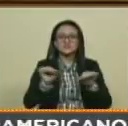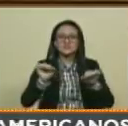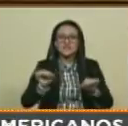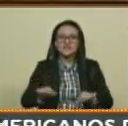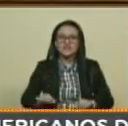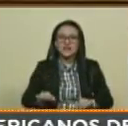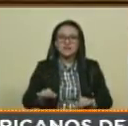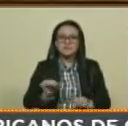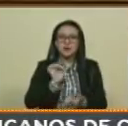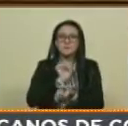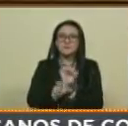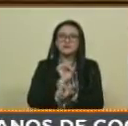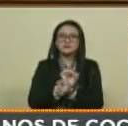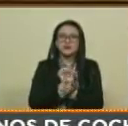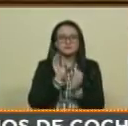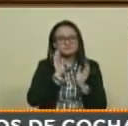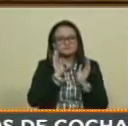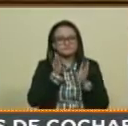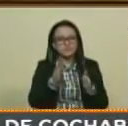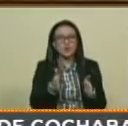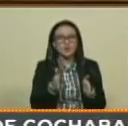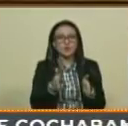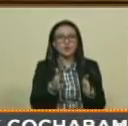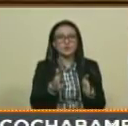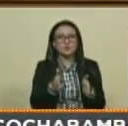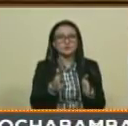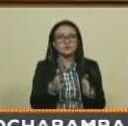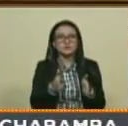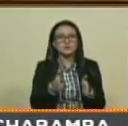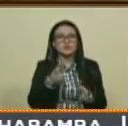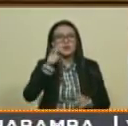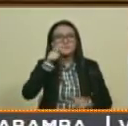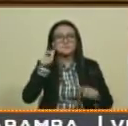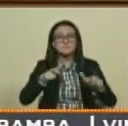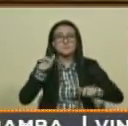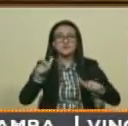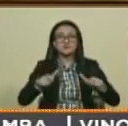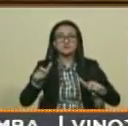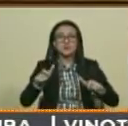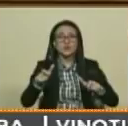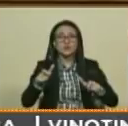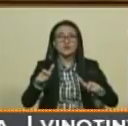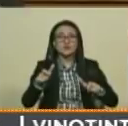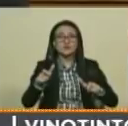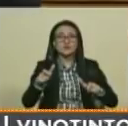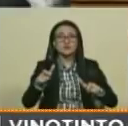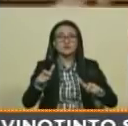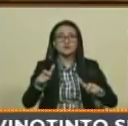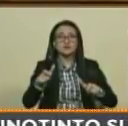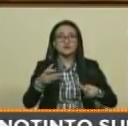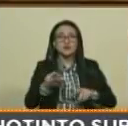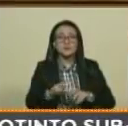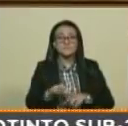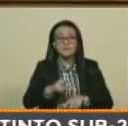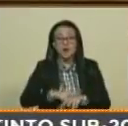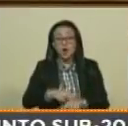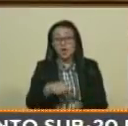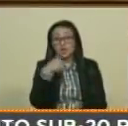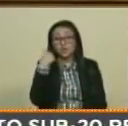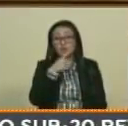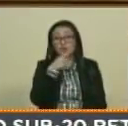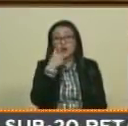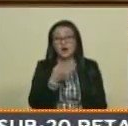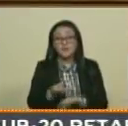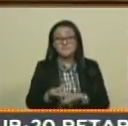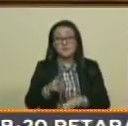penitenciario exclusivamente para las personas que, atentando peor que el narcotráfico, peor